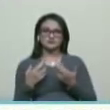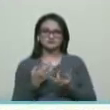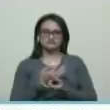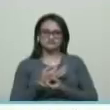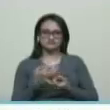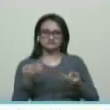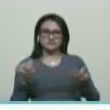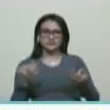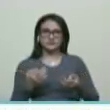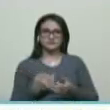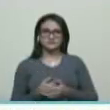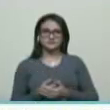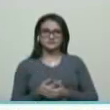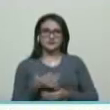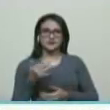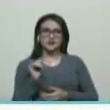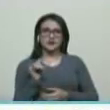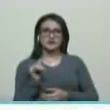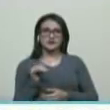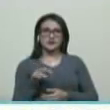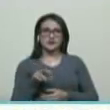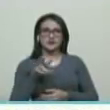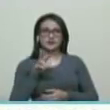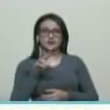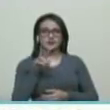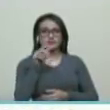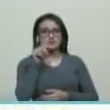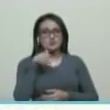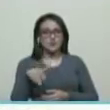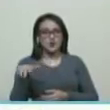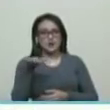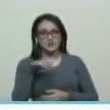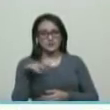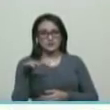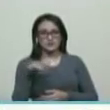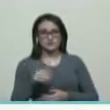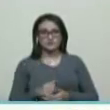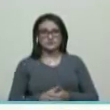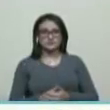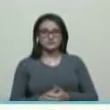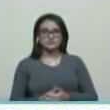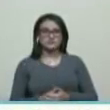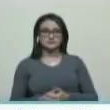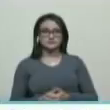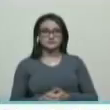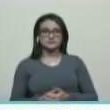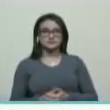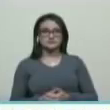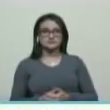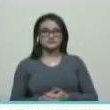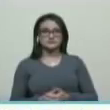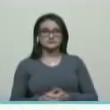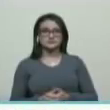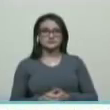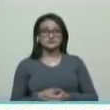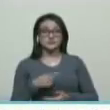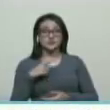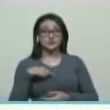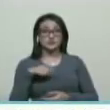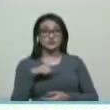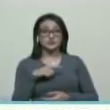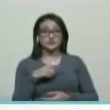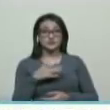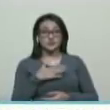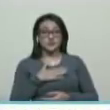extraordinaria que hay entre ambos pueblos, entre ambas naciones. Nosotros creemos o